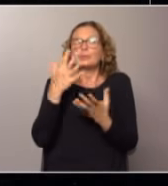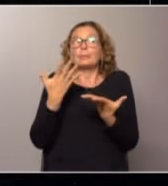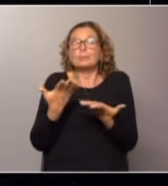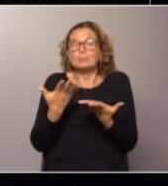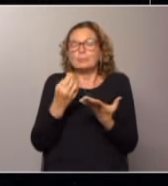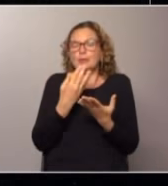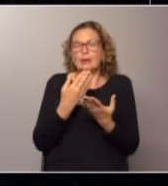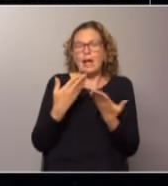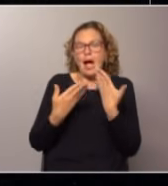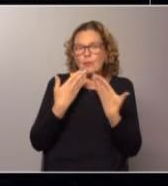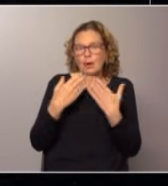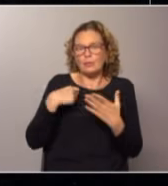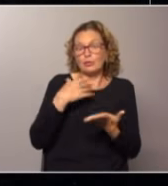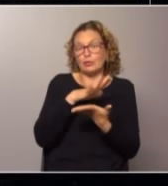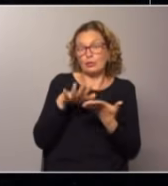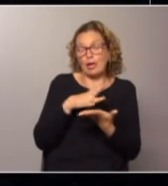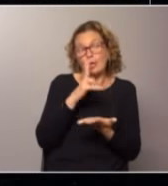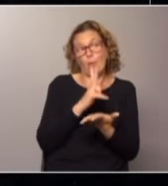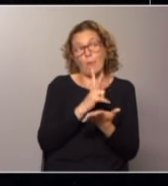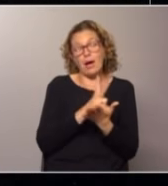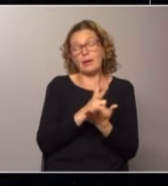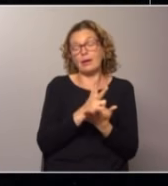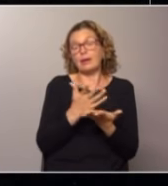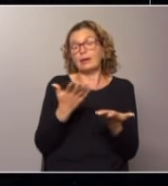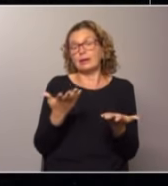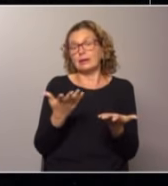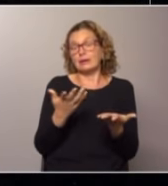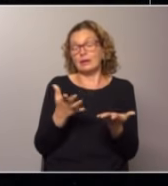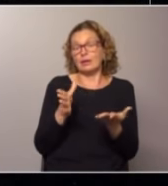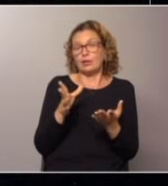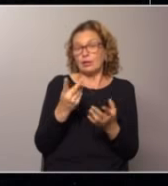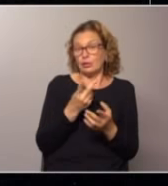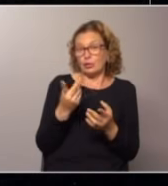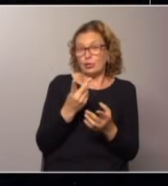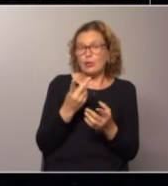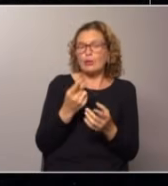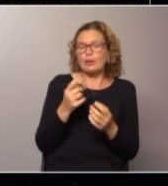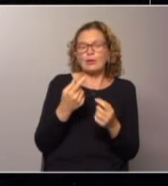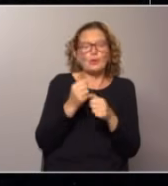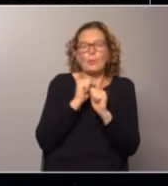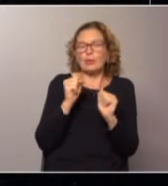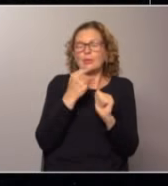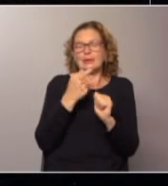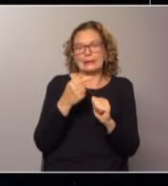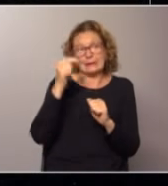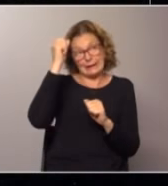hablamos de sociedades humanas sociales en las cuales intervienen dos factores que son completamente imprevisibles la inteligencia y la